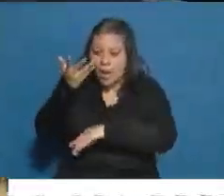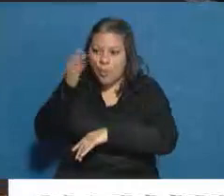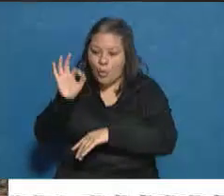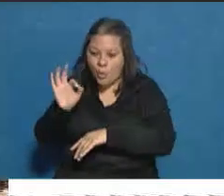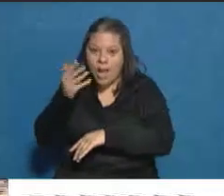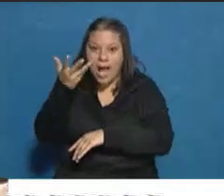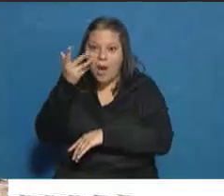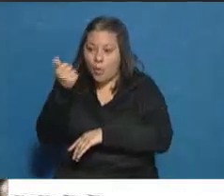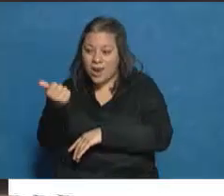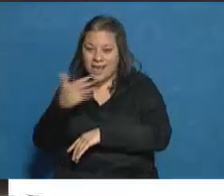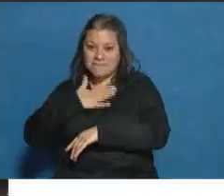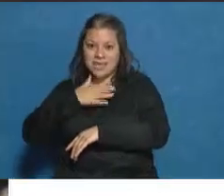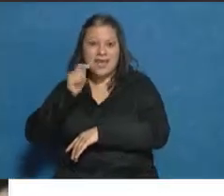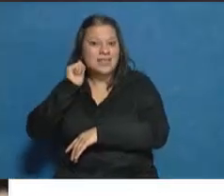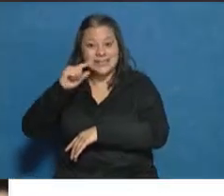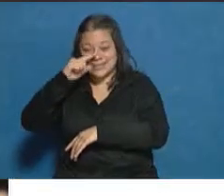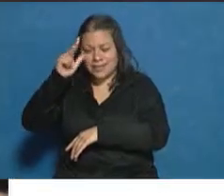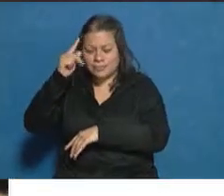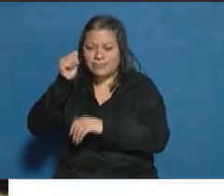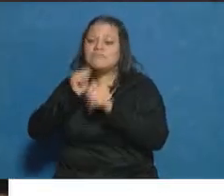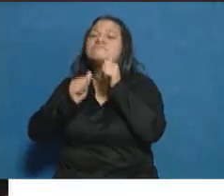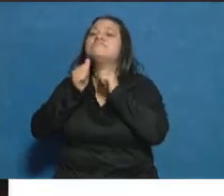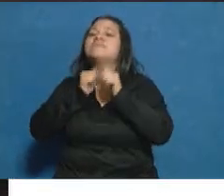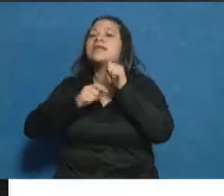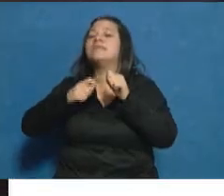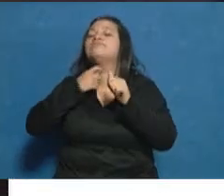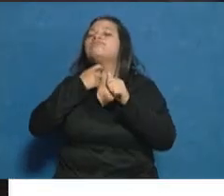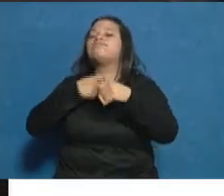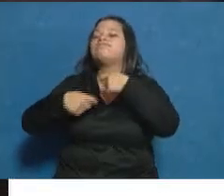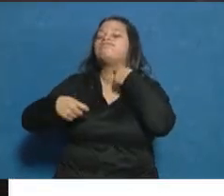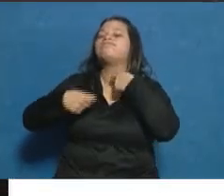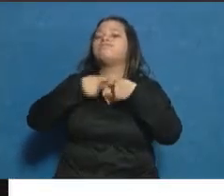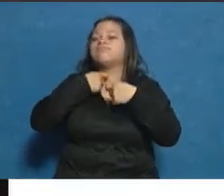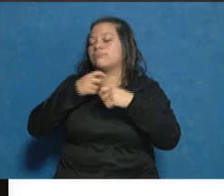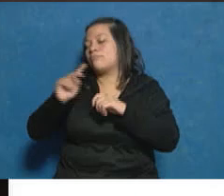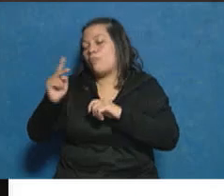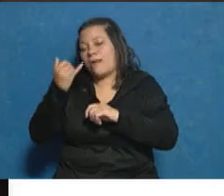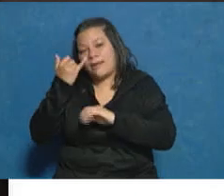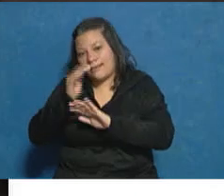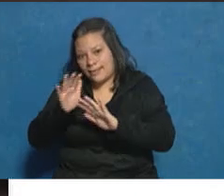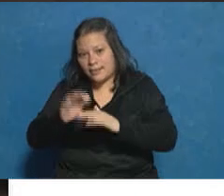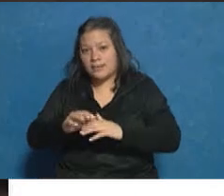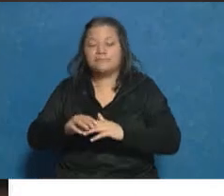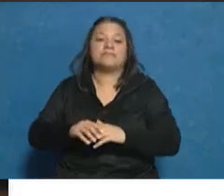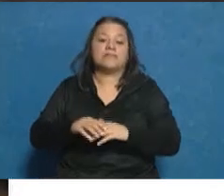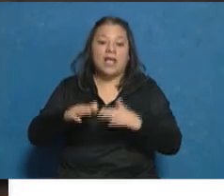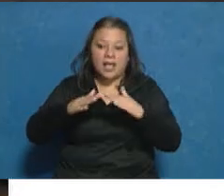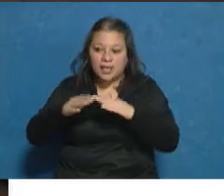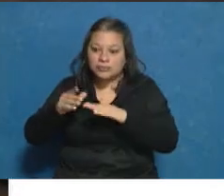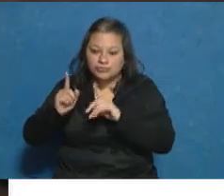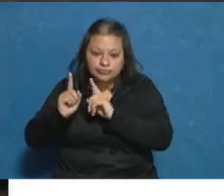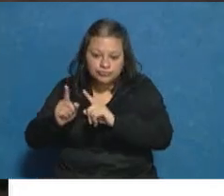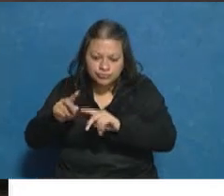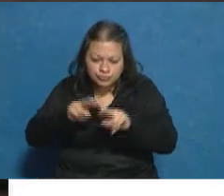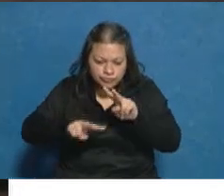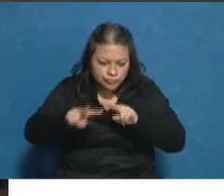esta señora de 78 años, con heridas cortopunzantes en el cuello, sin signos vitales. Siguió revisando en el domicilio, lo